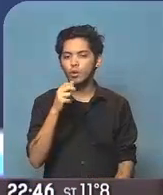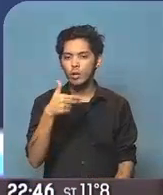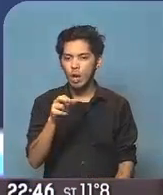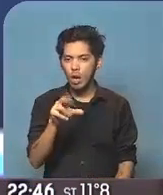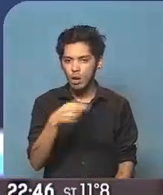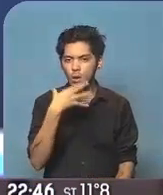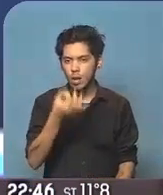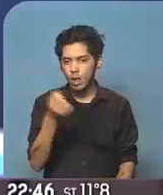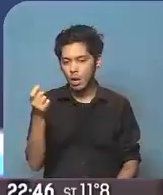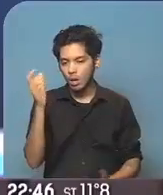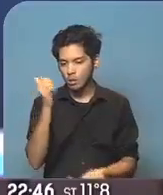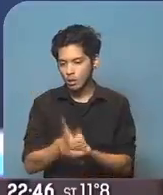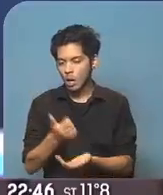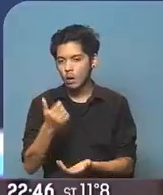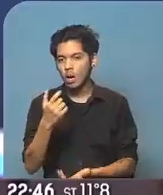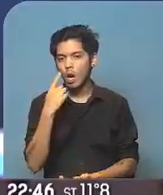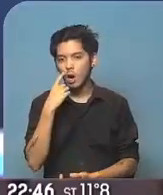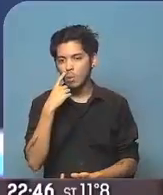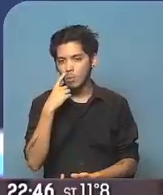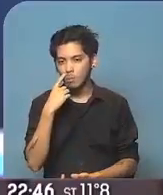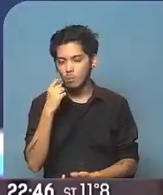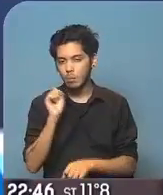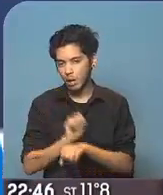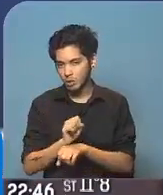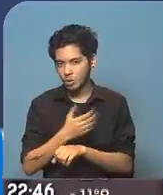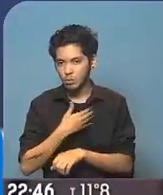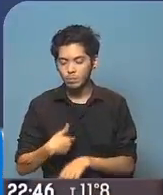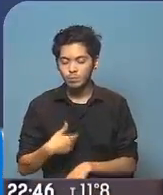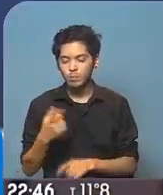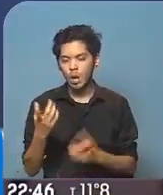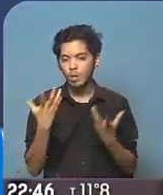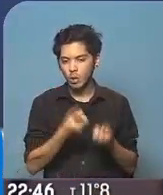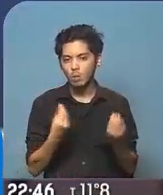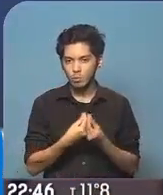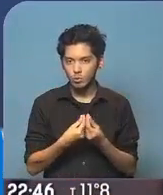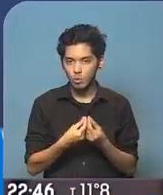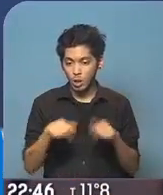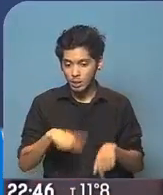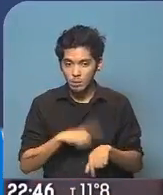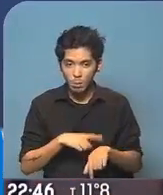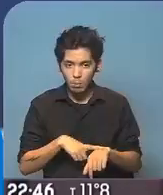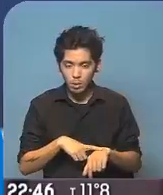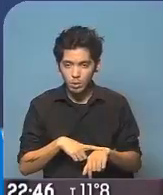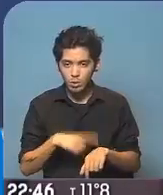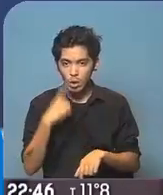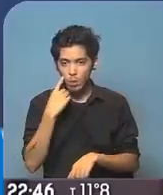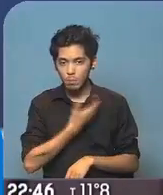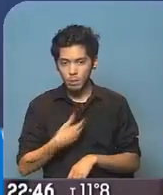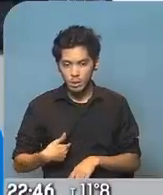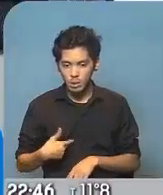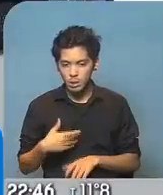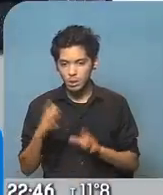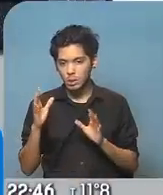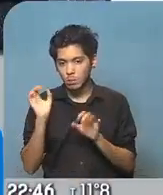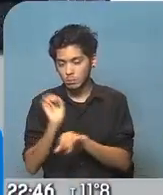la presencia de Lula, es decir, que se servían mucho uno al otro. Ahora, Lula en este momento no está en carrera y sin embargo Bolsonaro sigue creciendo. Sí, más